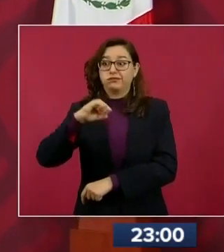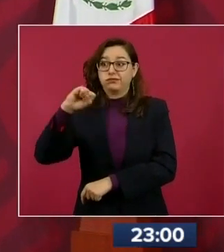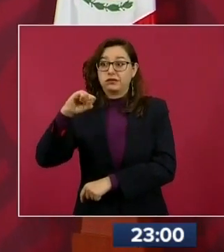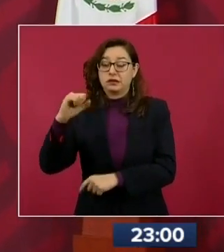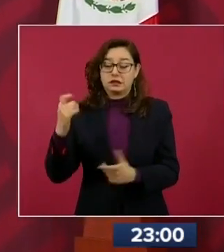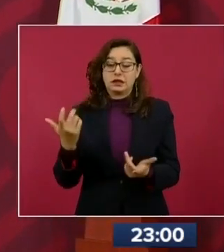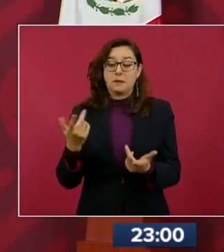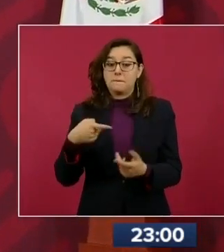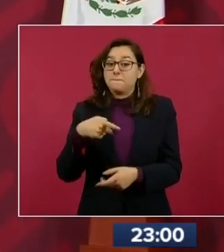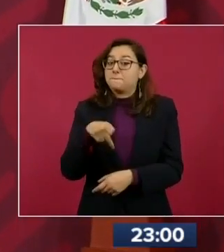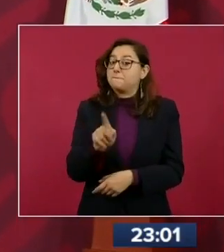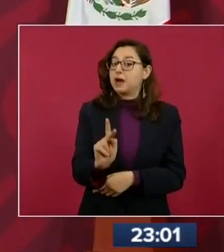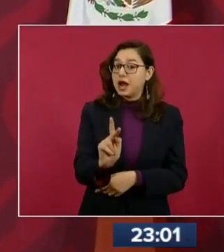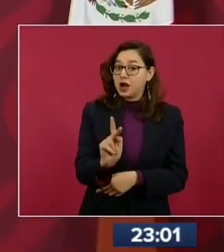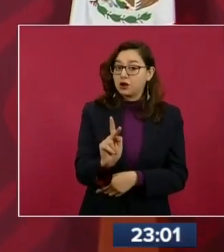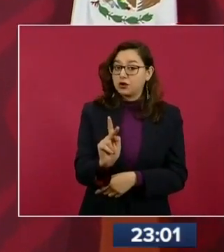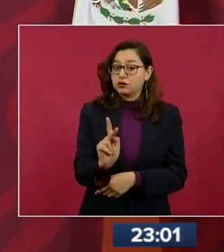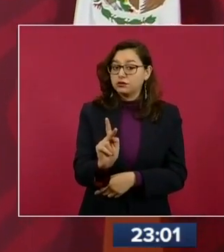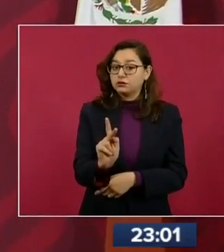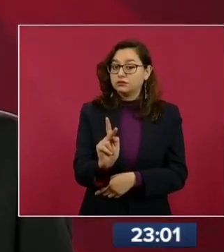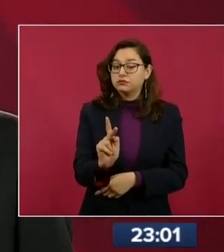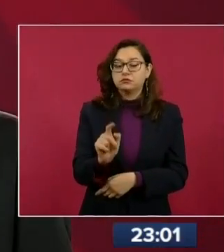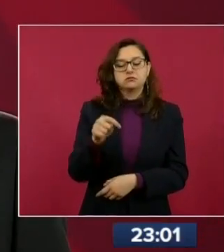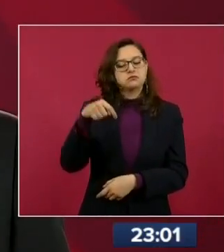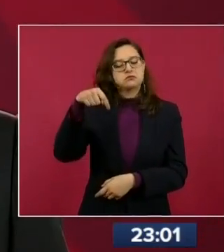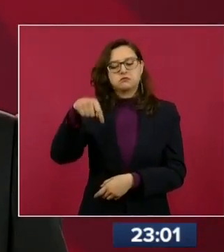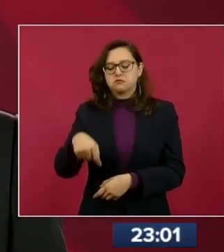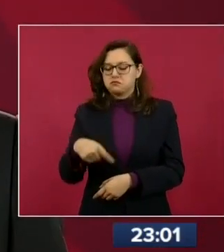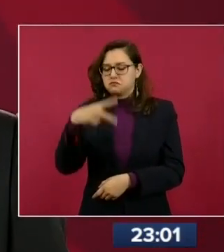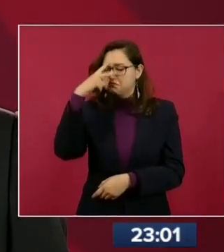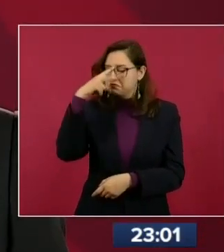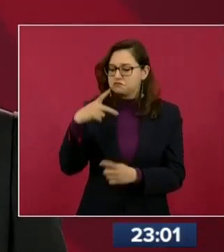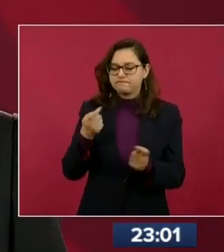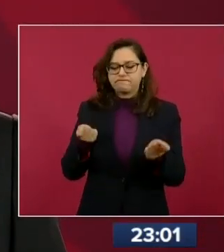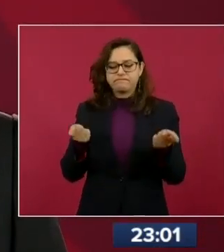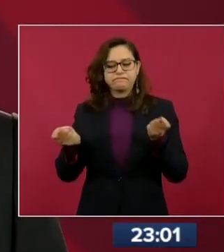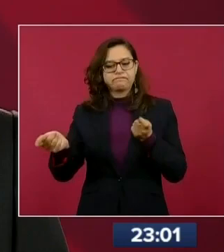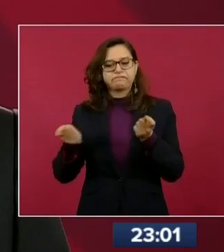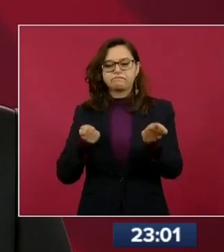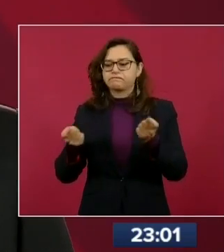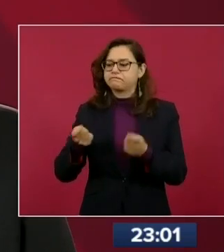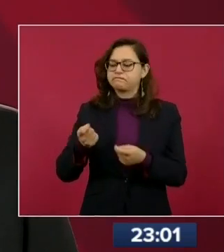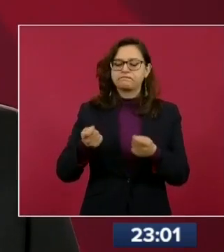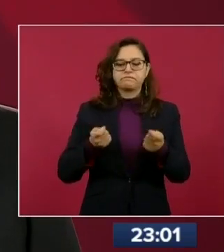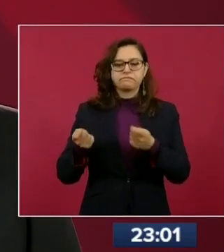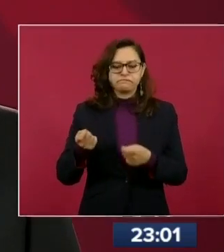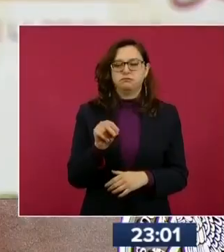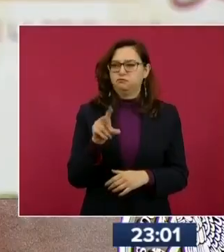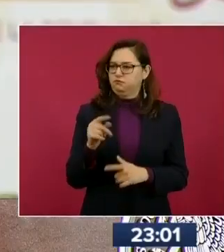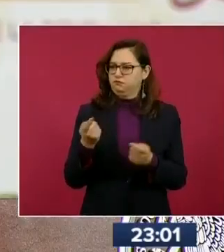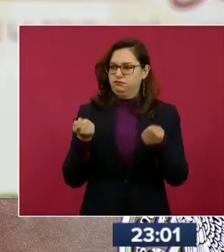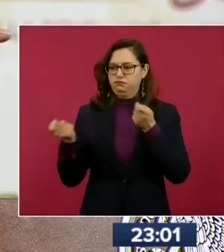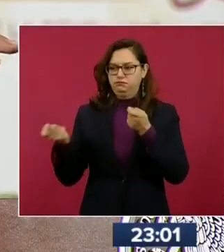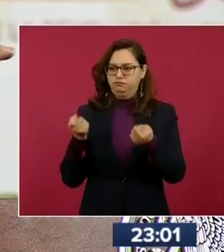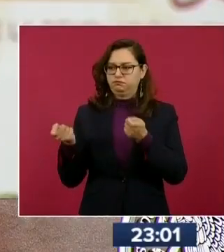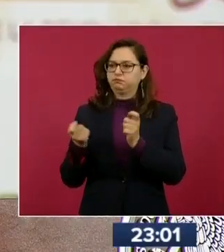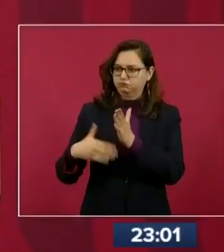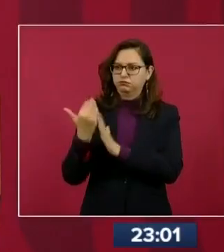a pesar de la invasión y de la guerra en Ucrania, para